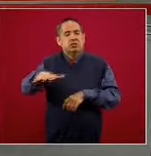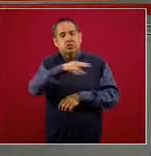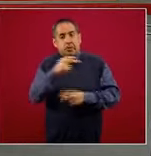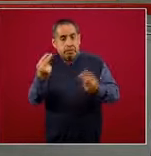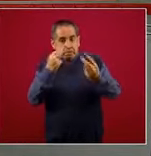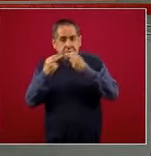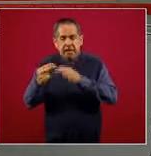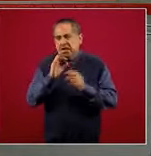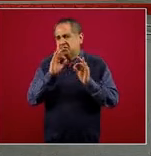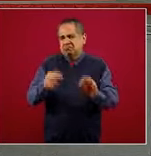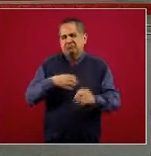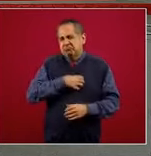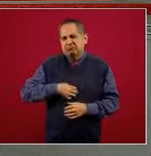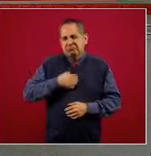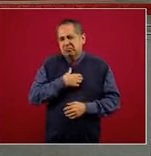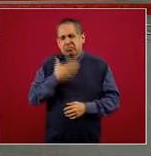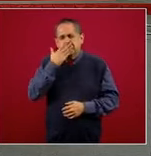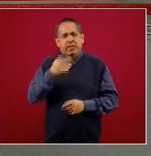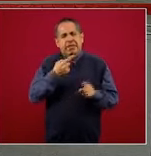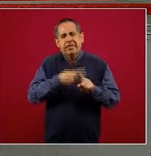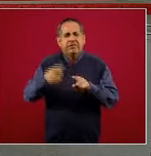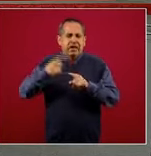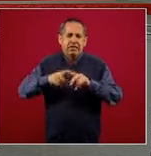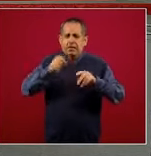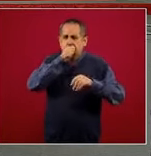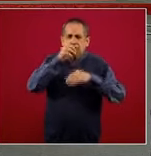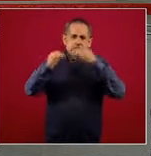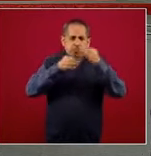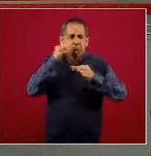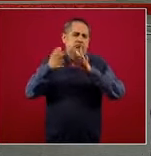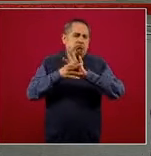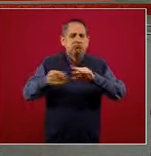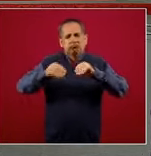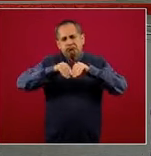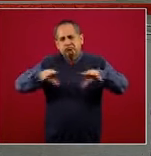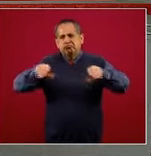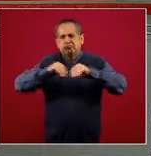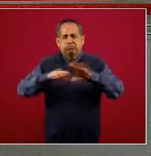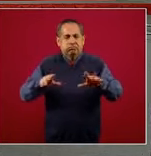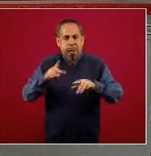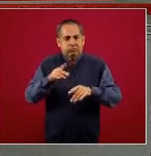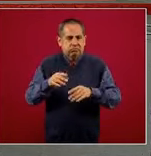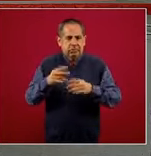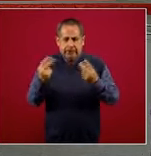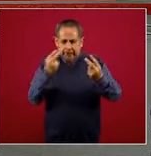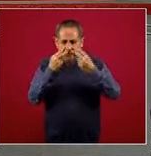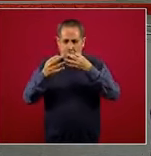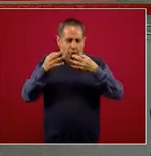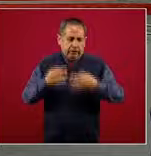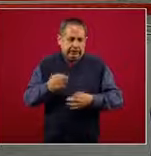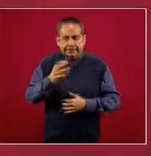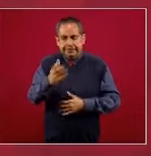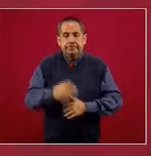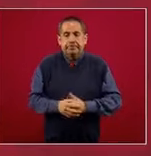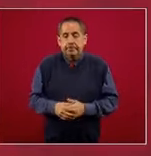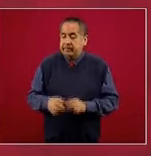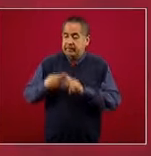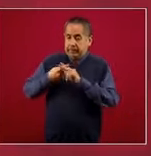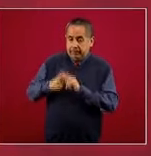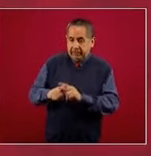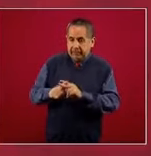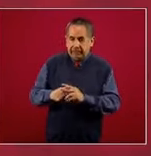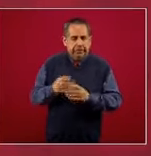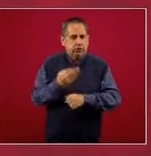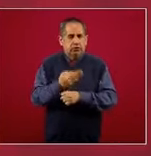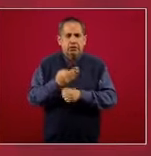que nos está viendo a través de los diferentes medios de comunicación y los medios oficiales. Entonces, bueno, vamos a iniciar